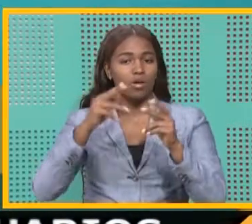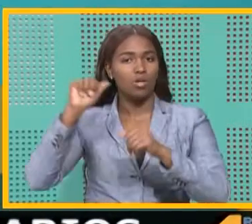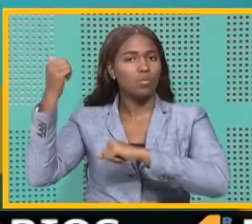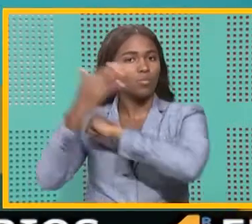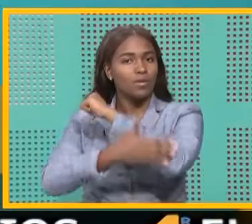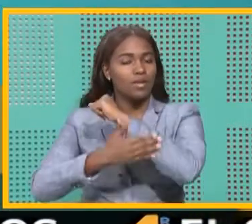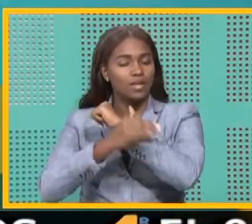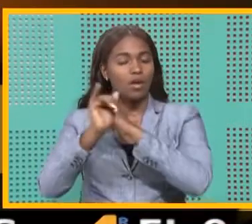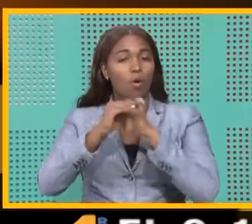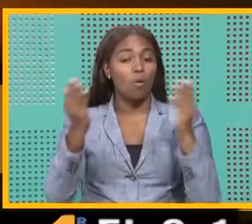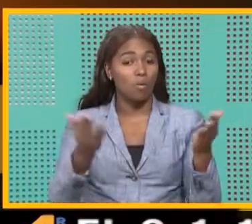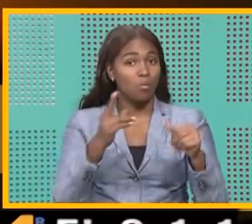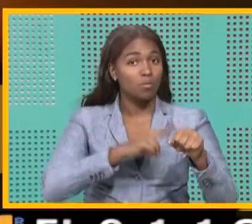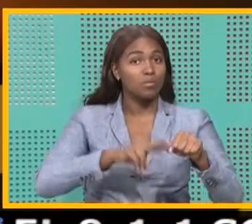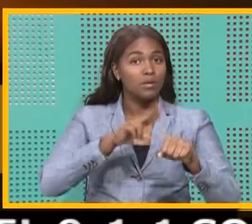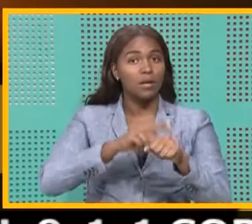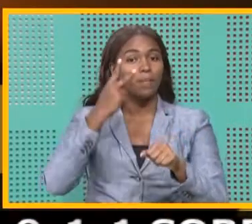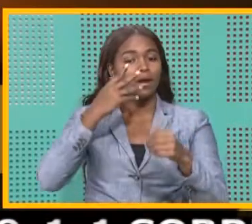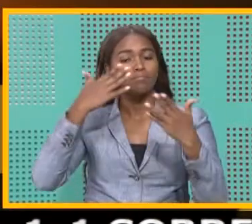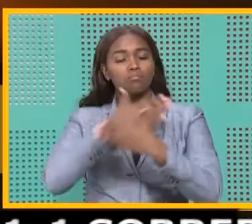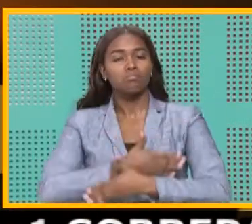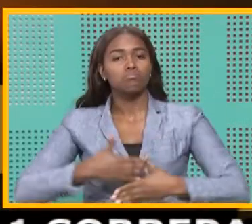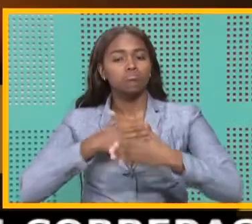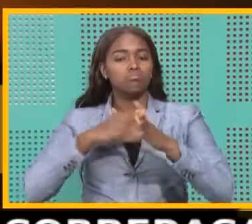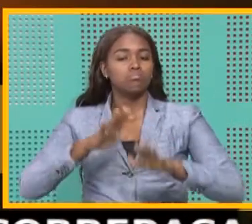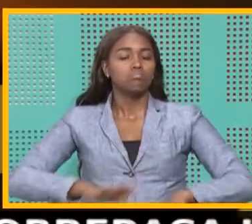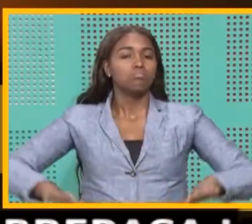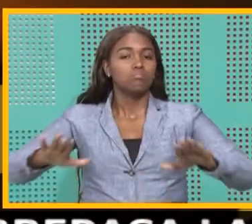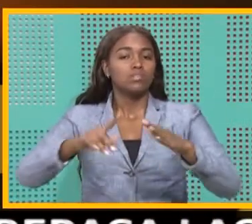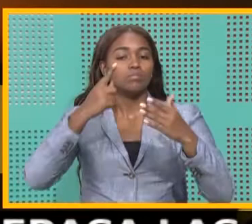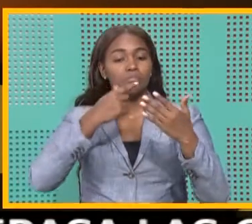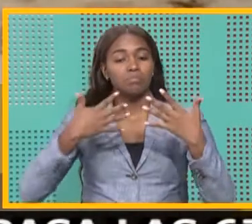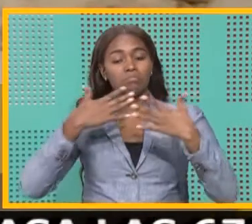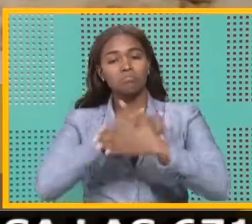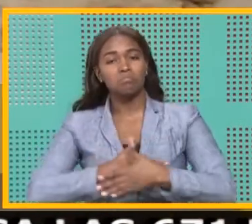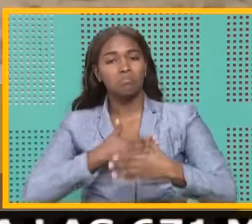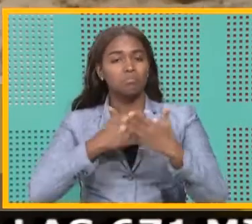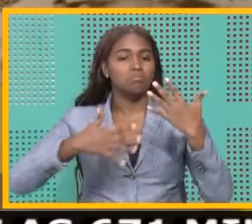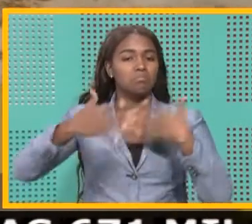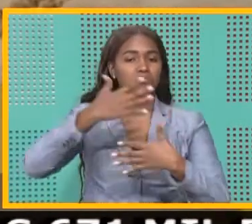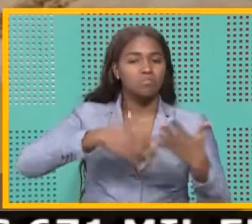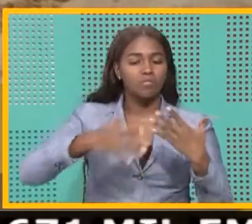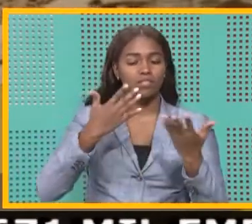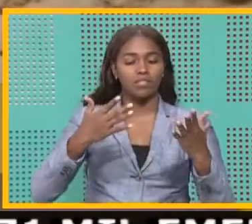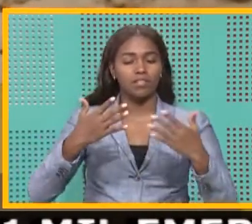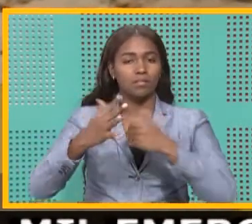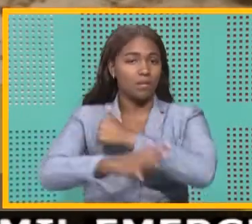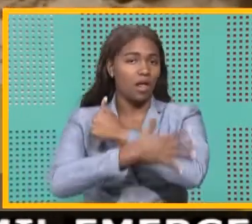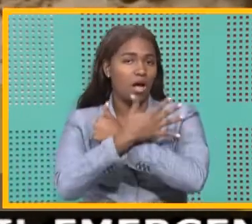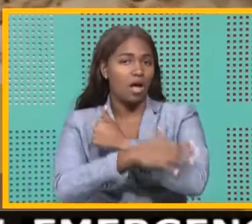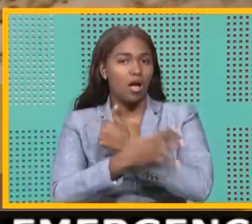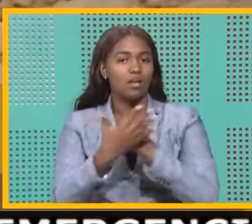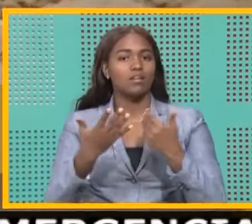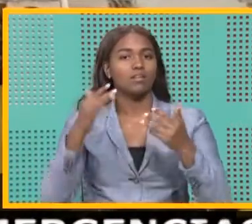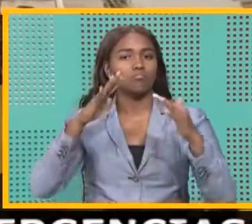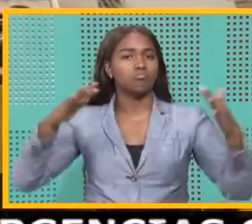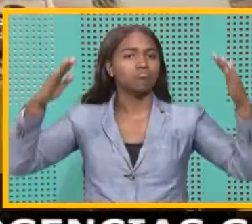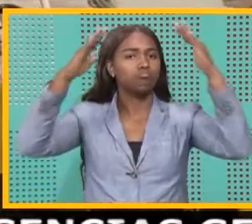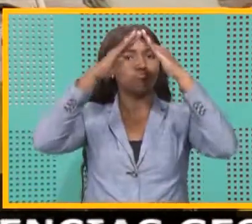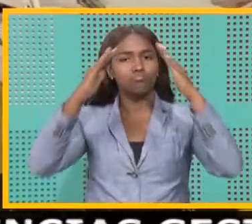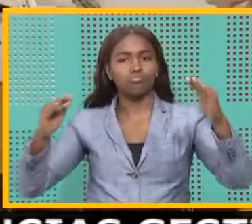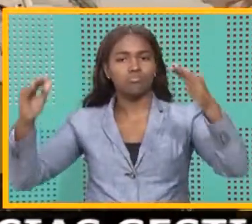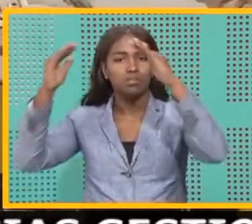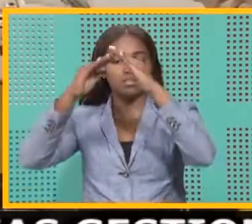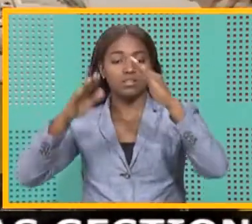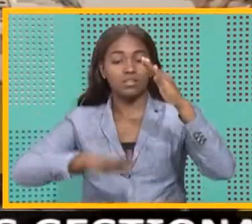para disfrutar de la biodiversidad. Áreas de recreación, paisajes, playas, balnearios y montañas de